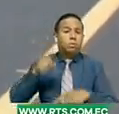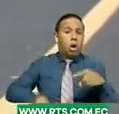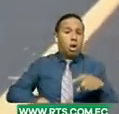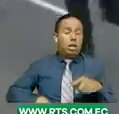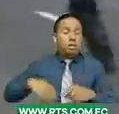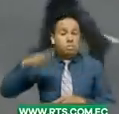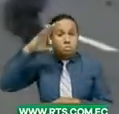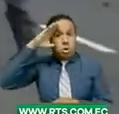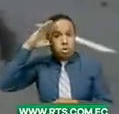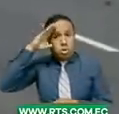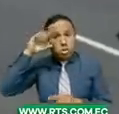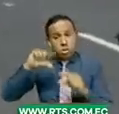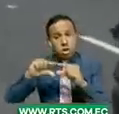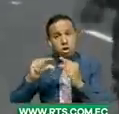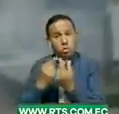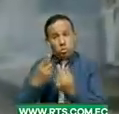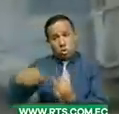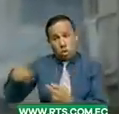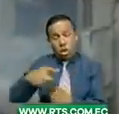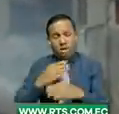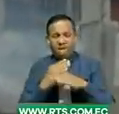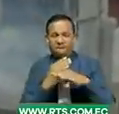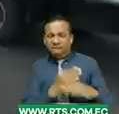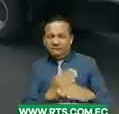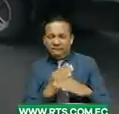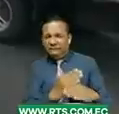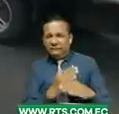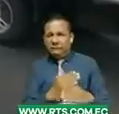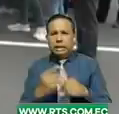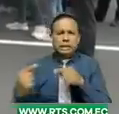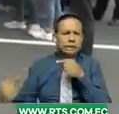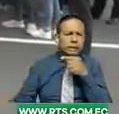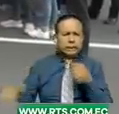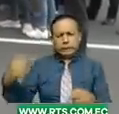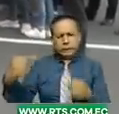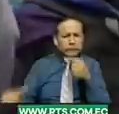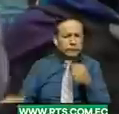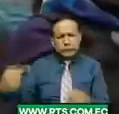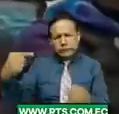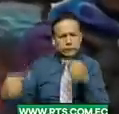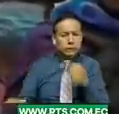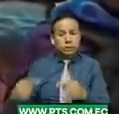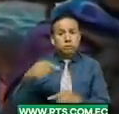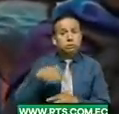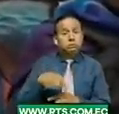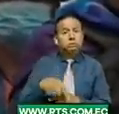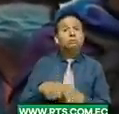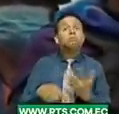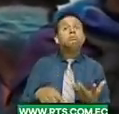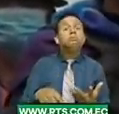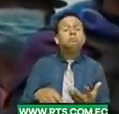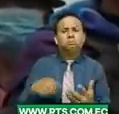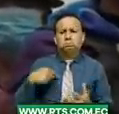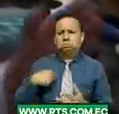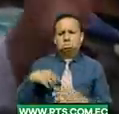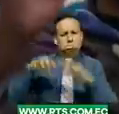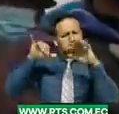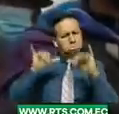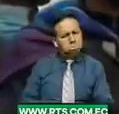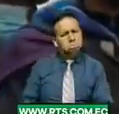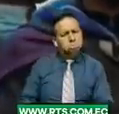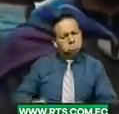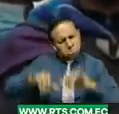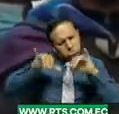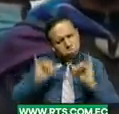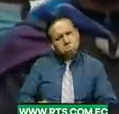de la fuerza para despejar las vías, pero los manifestantes tenían una clara consigna. Nos retiraremos de aquí hasta cuando el gobierno